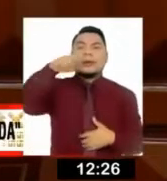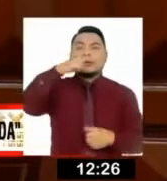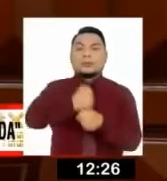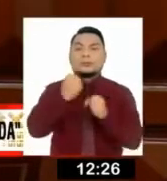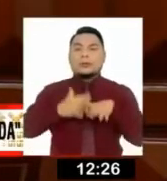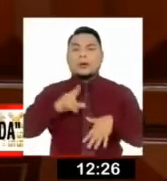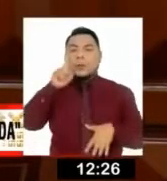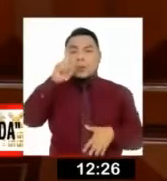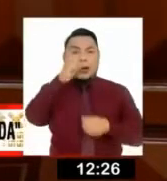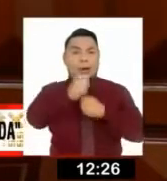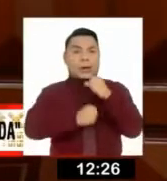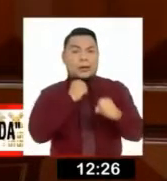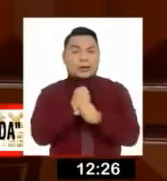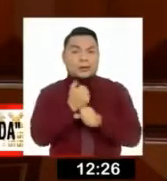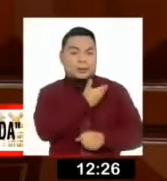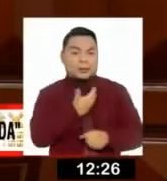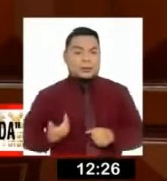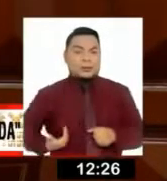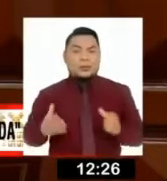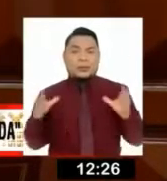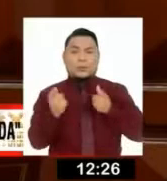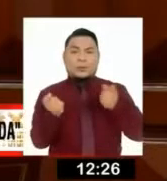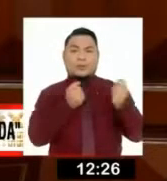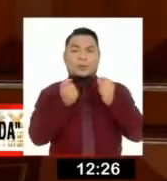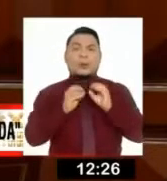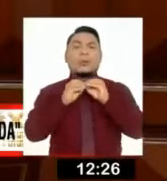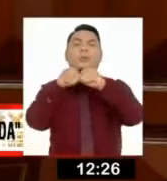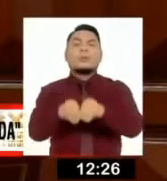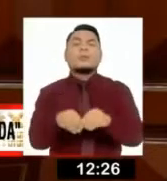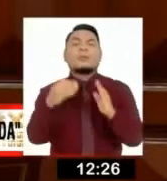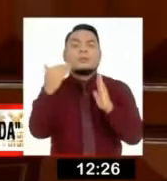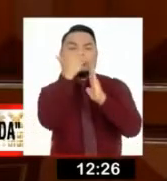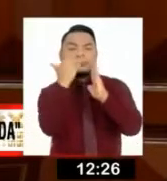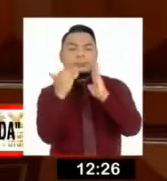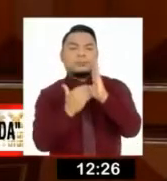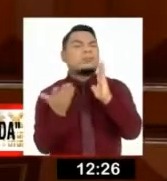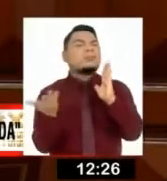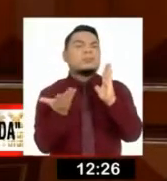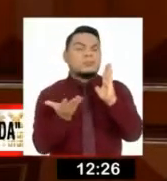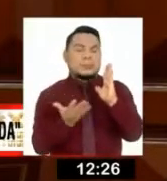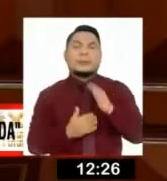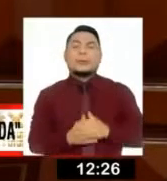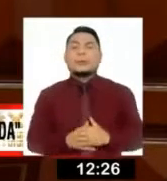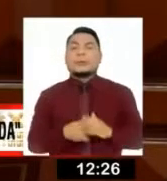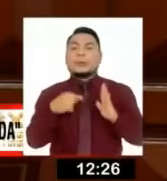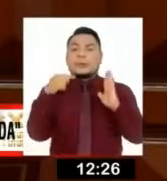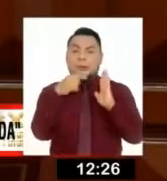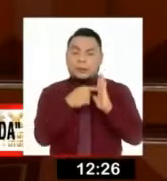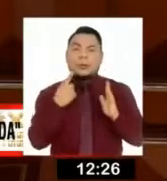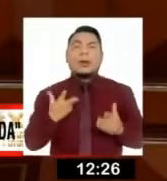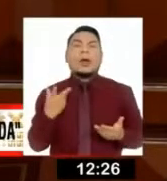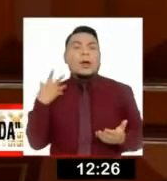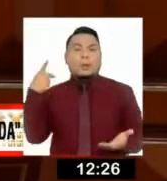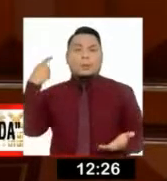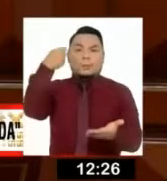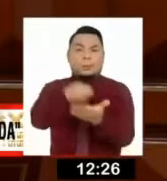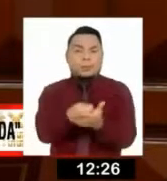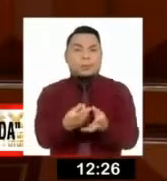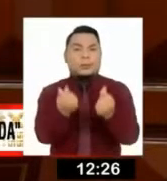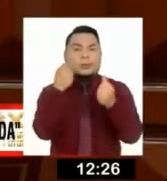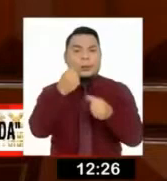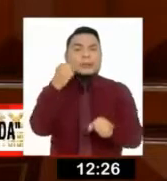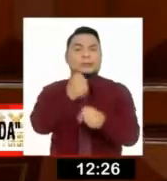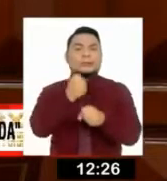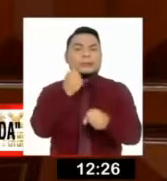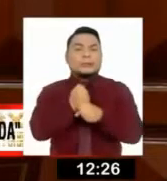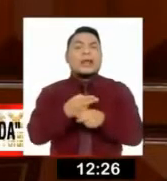un año, nuestro gobierno implementará las siguientes medidas. Golpe de inversión pública y generación de